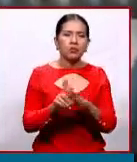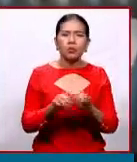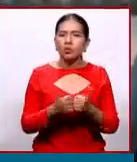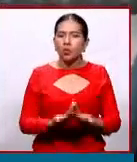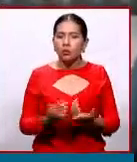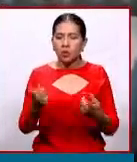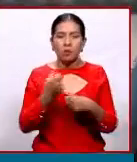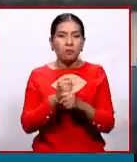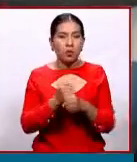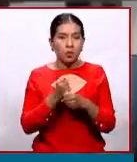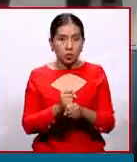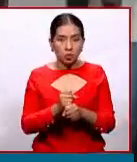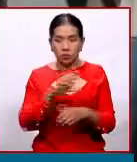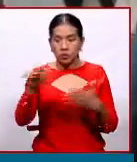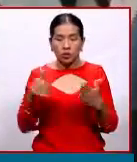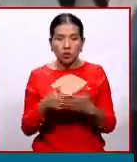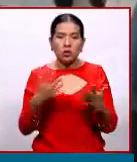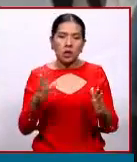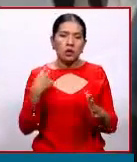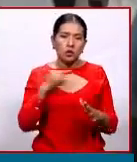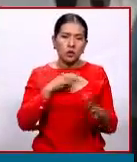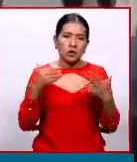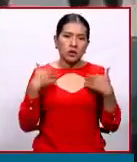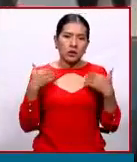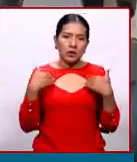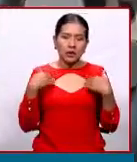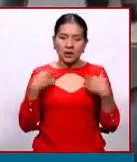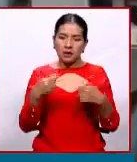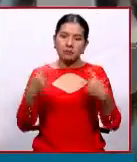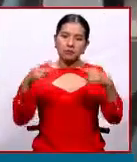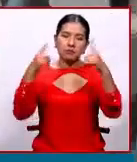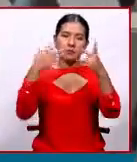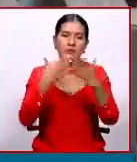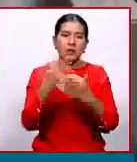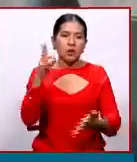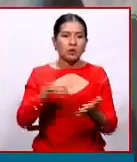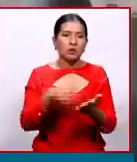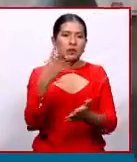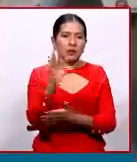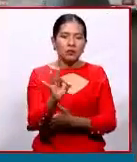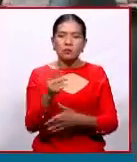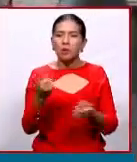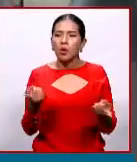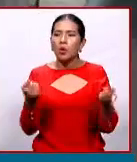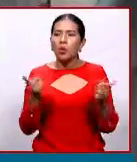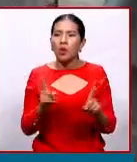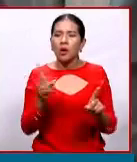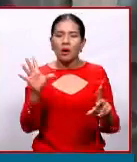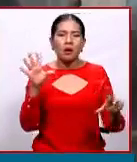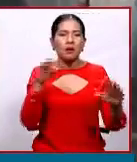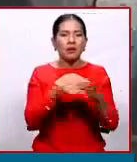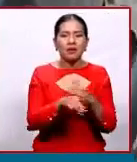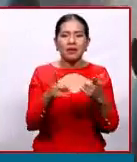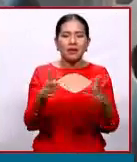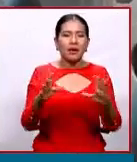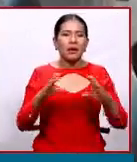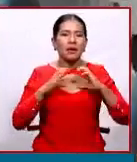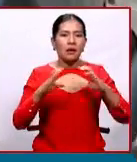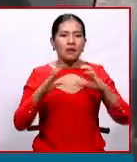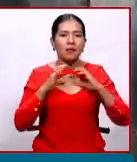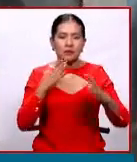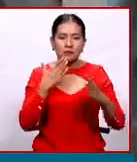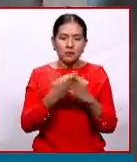de producción, nosotros teníamos un récord del 2019, cuando entró la planta en su capacidad